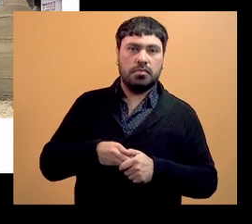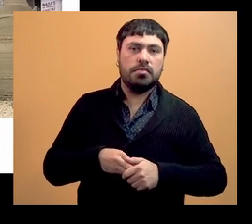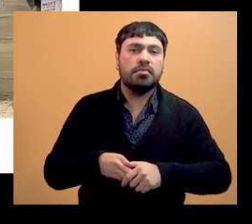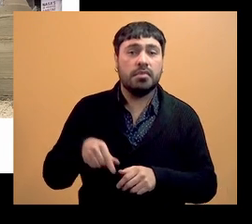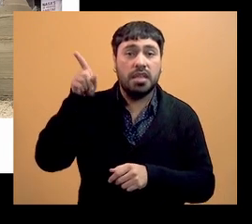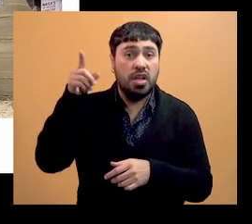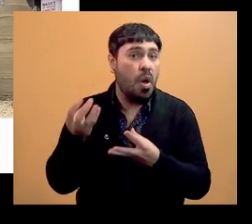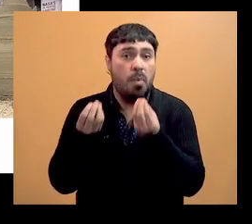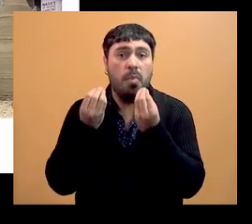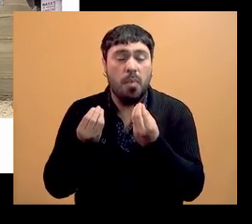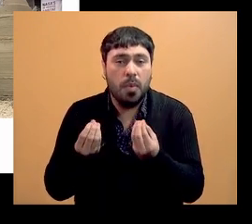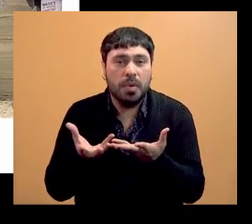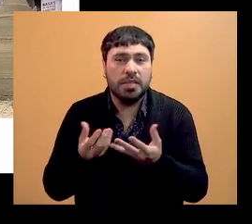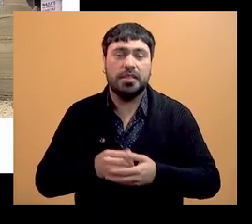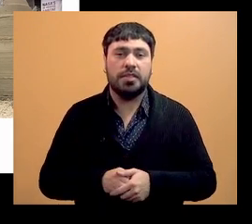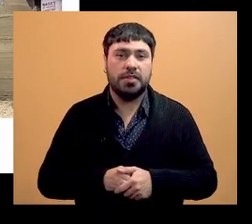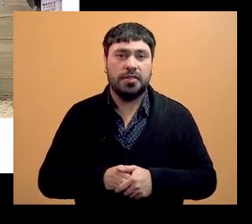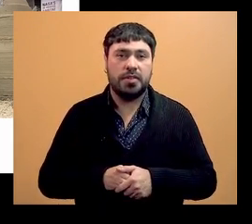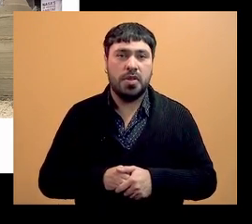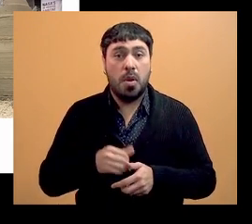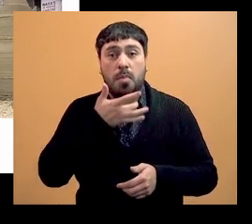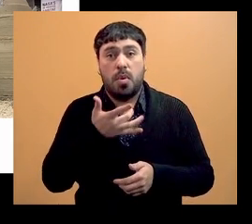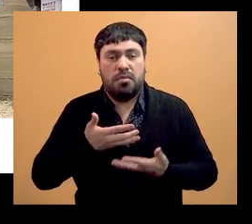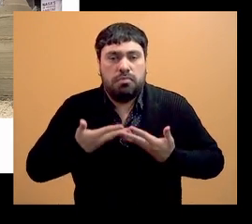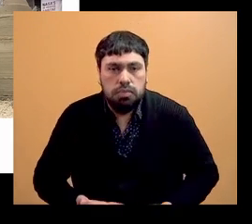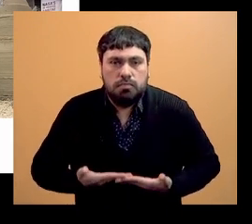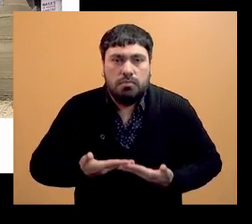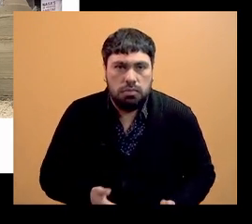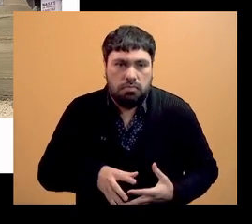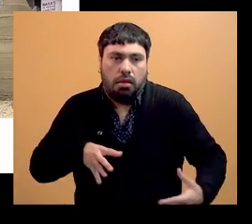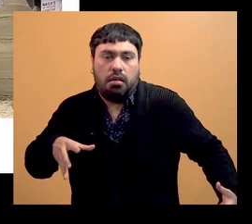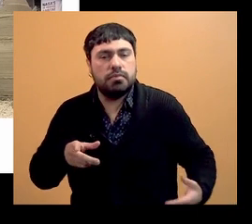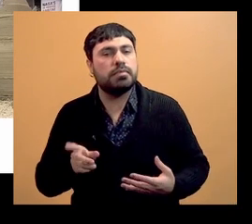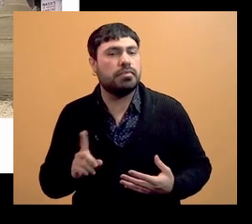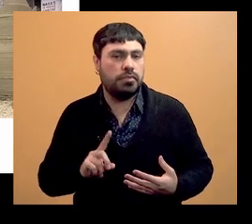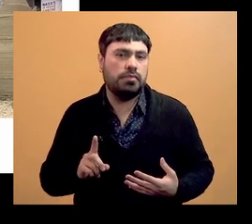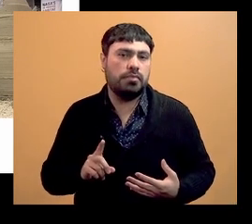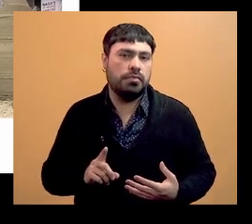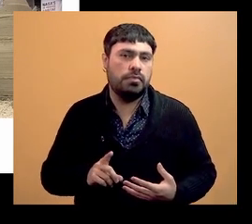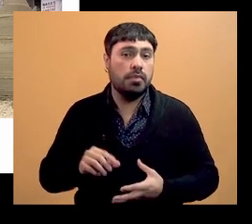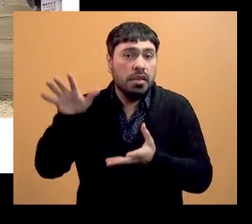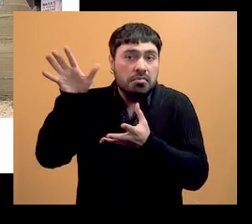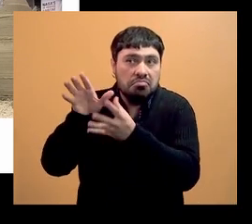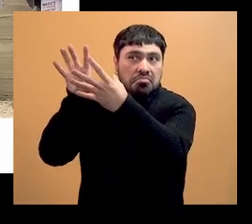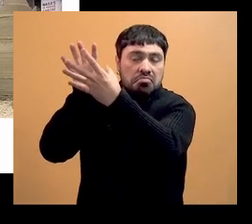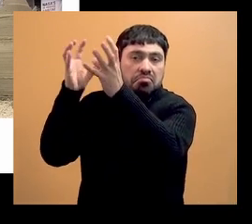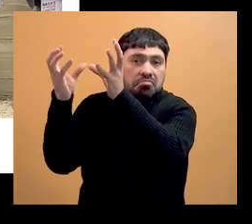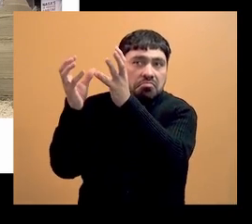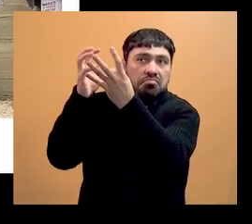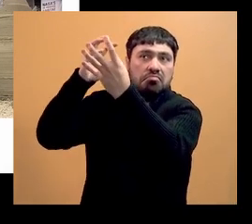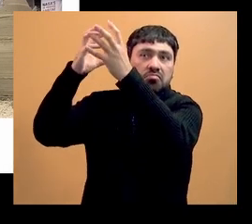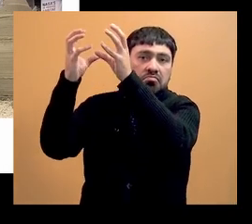de poder llevar muy poco peso, muy poco volumen, y sin embargo construir estas grandes estructuras